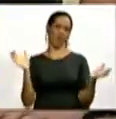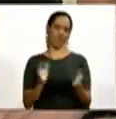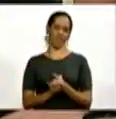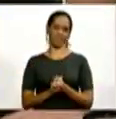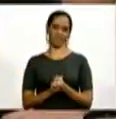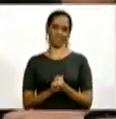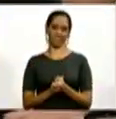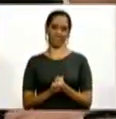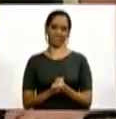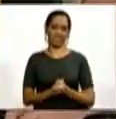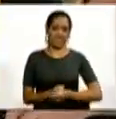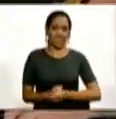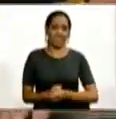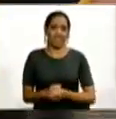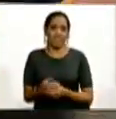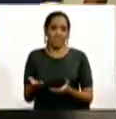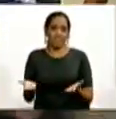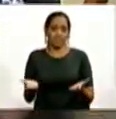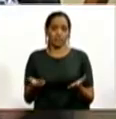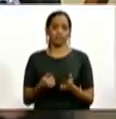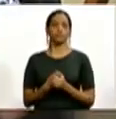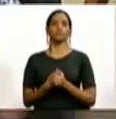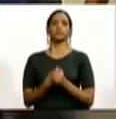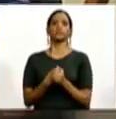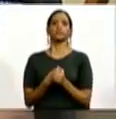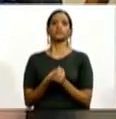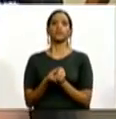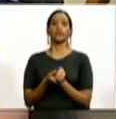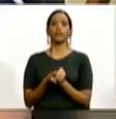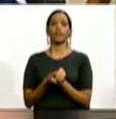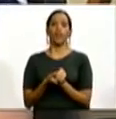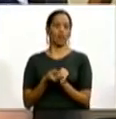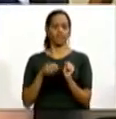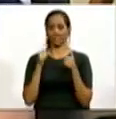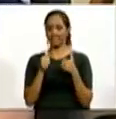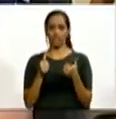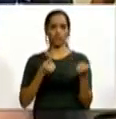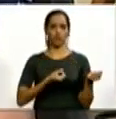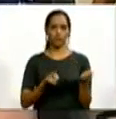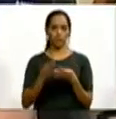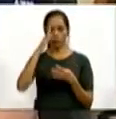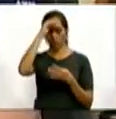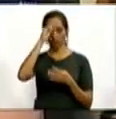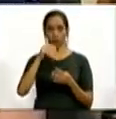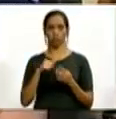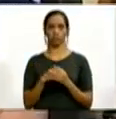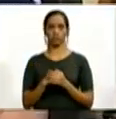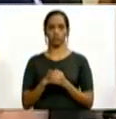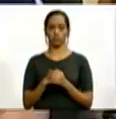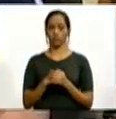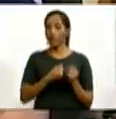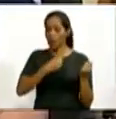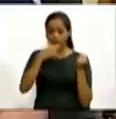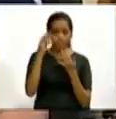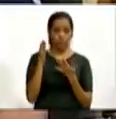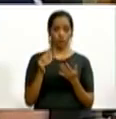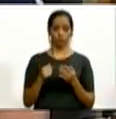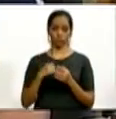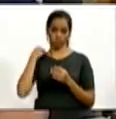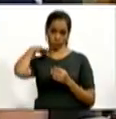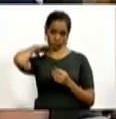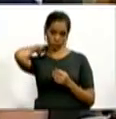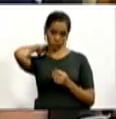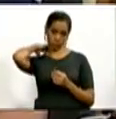sea, estamos entregando, está haciendo novio. Ahora, sí, lo pudo haber recibido Donald Trump. Lo recibió en el despacho Oval, precisamente estamos